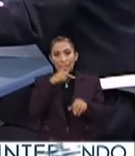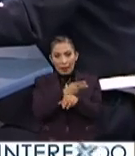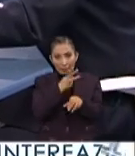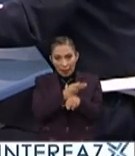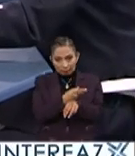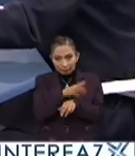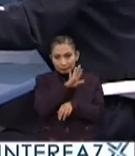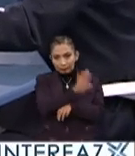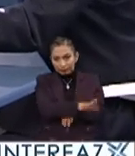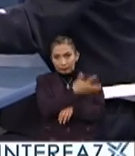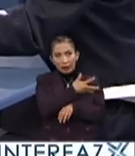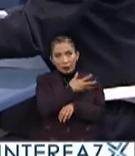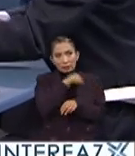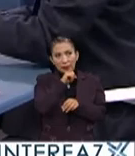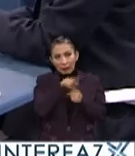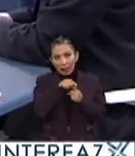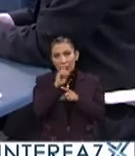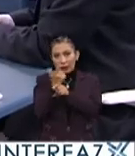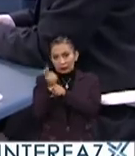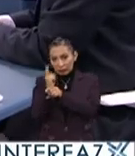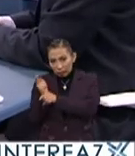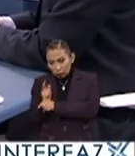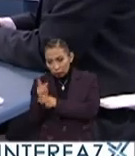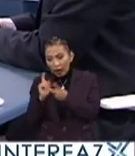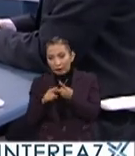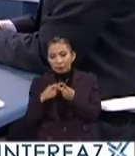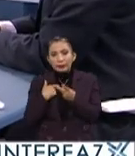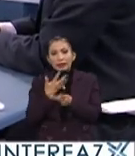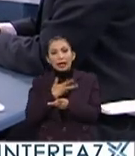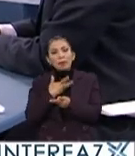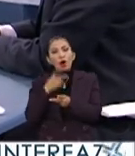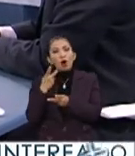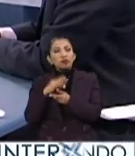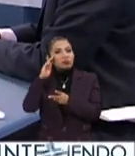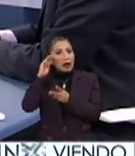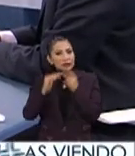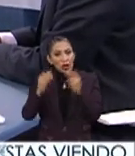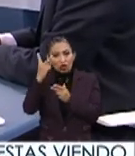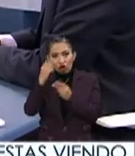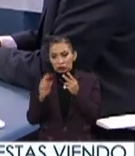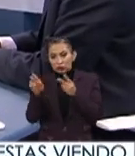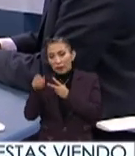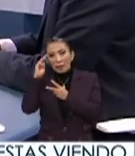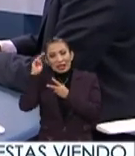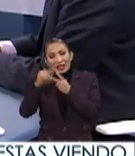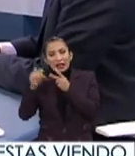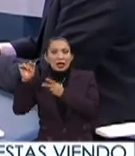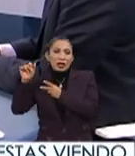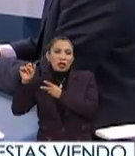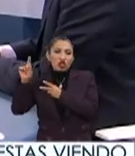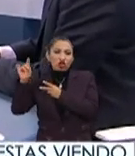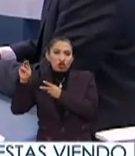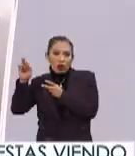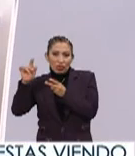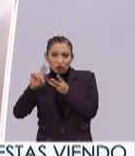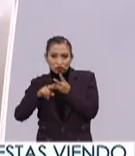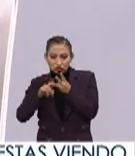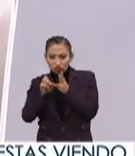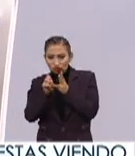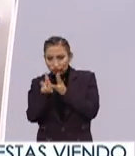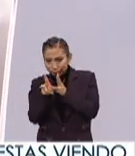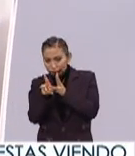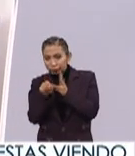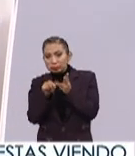preparatoria, tenemos también las licenciaturas. Correcto. Tenemos el posgrado en sus dos niveles, tanto maestrías como doctorados,